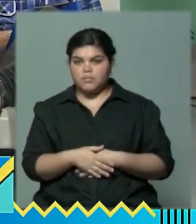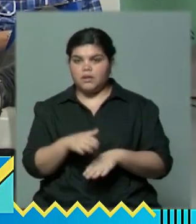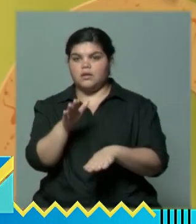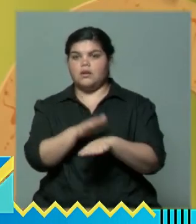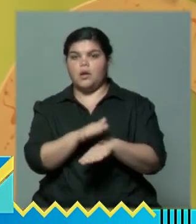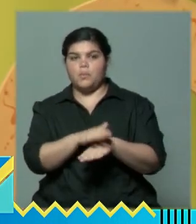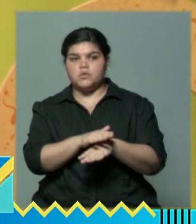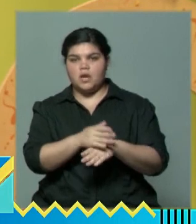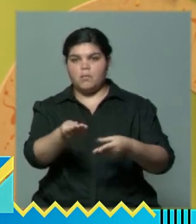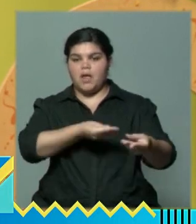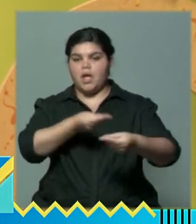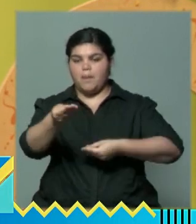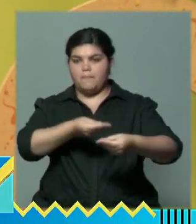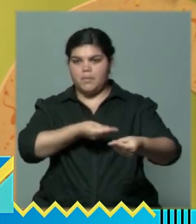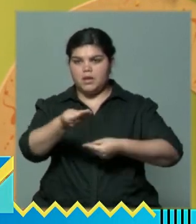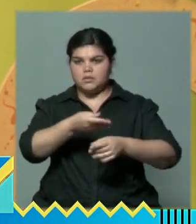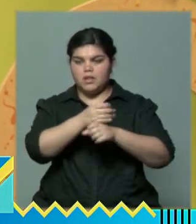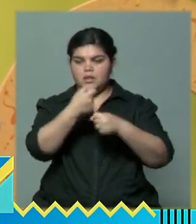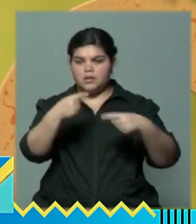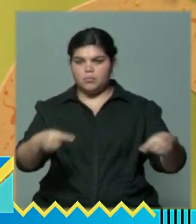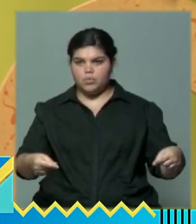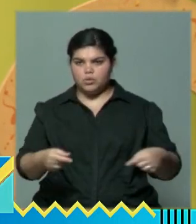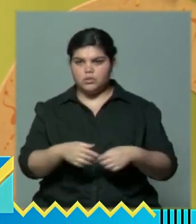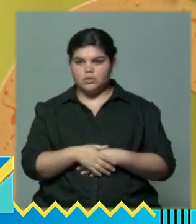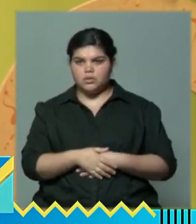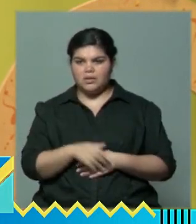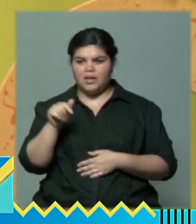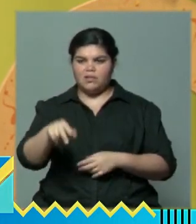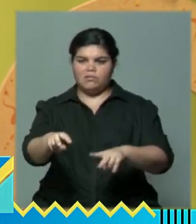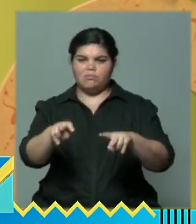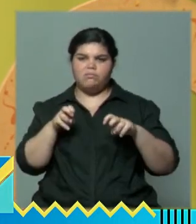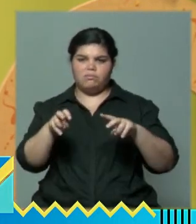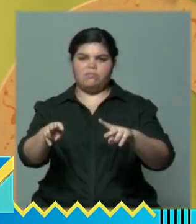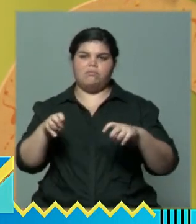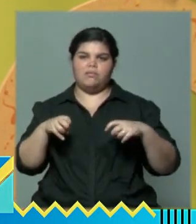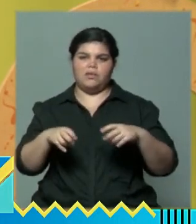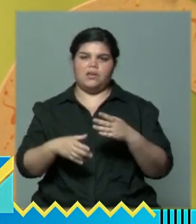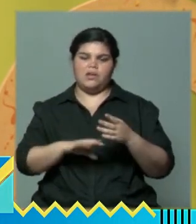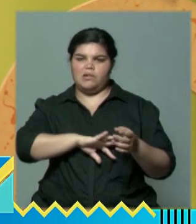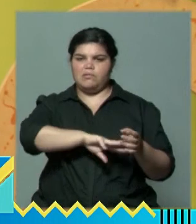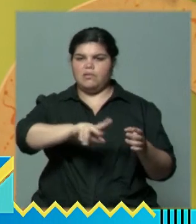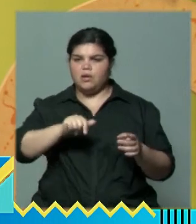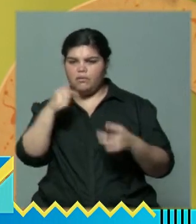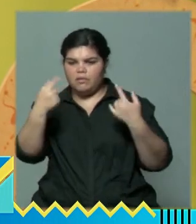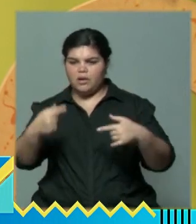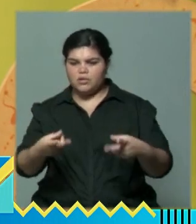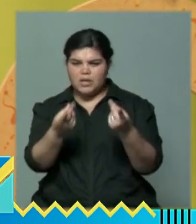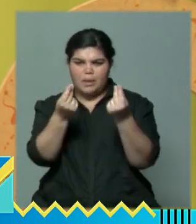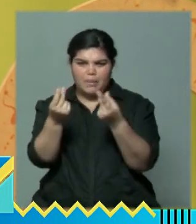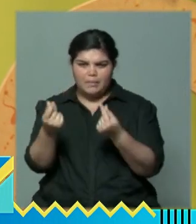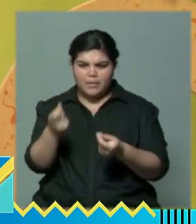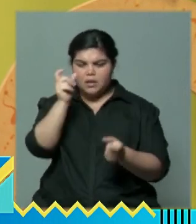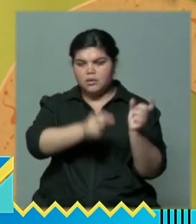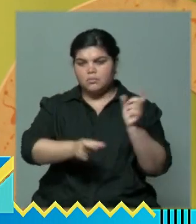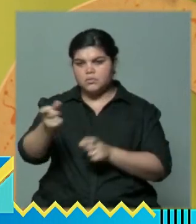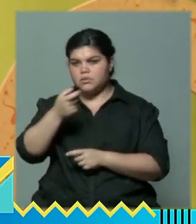las empresas, el dueño de las empresas de transporte, que se han llevado cientos de millones de pesos del Estado, de la plata de los mendocinos, que no va